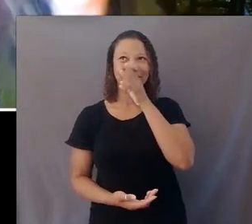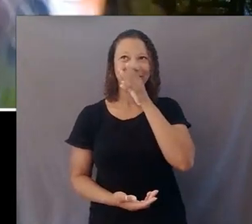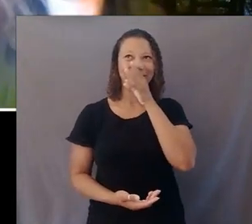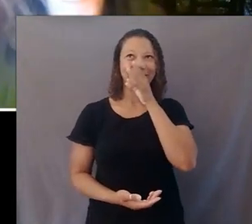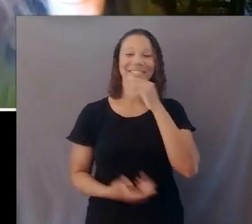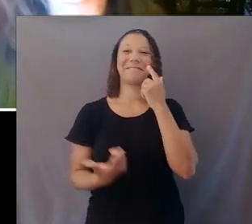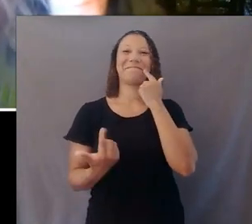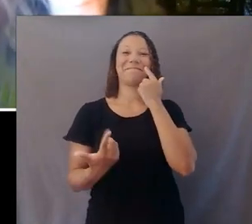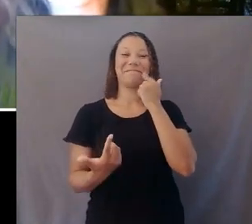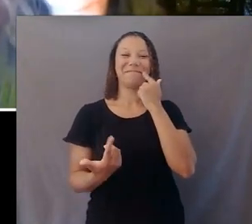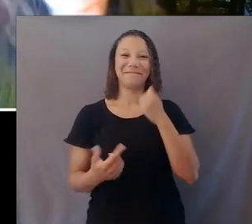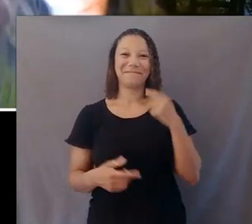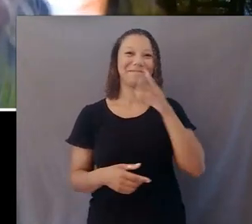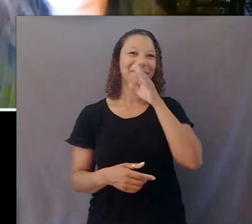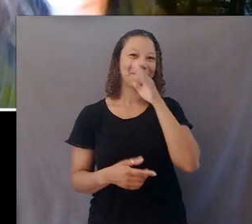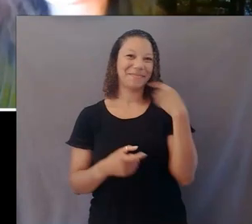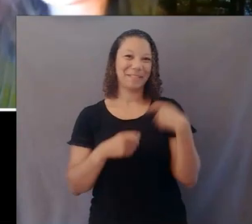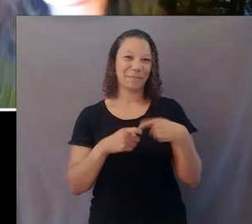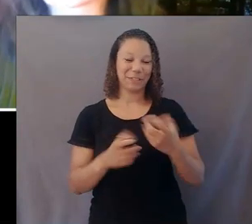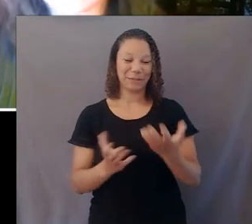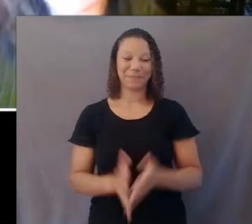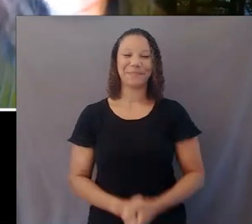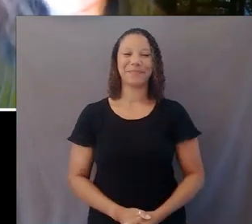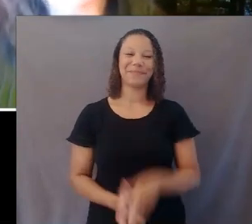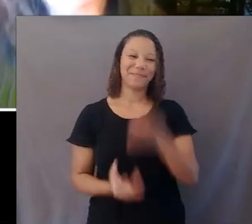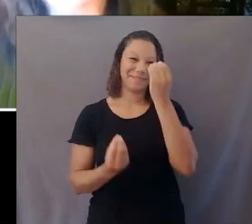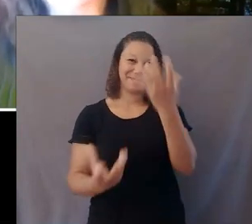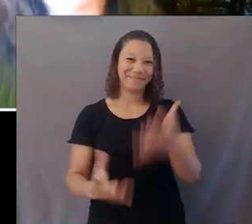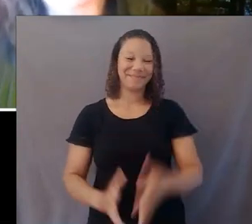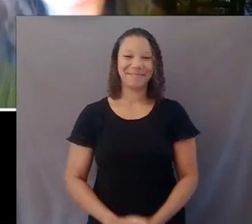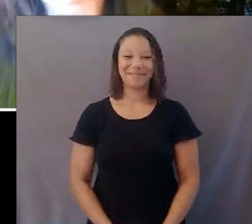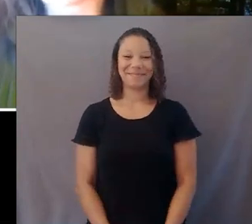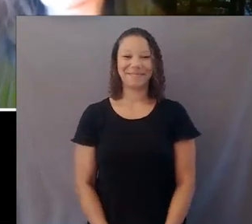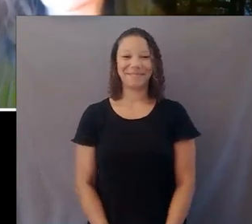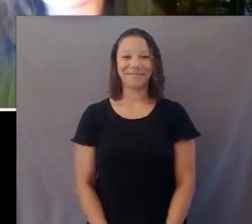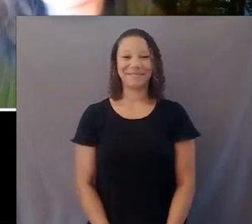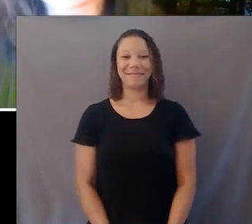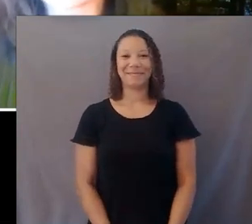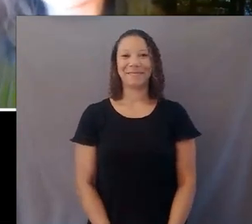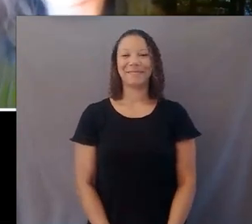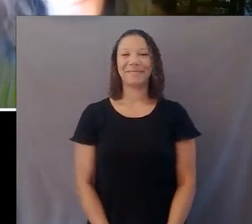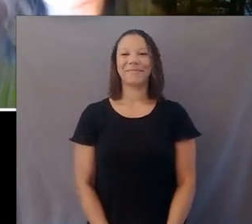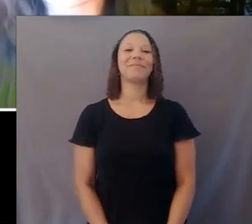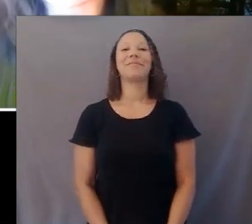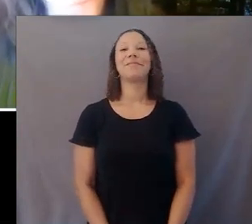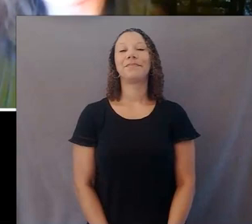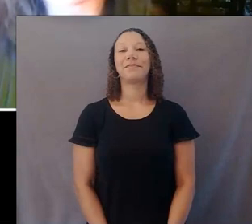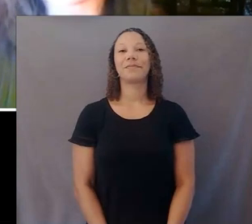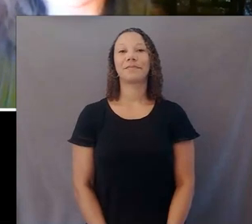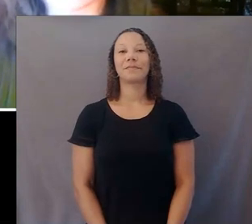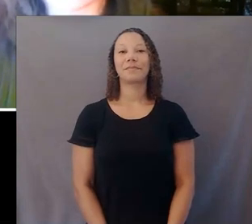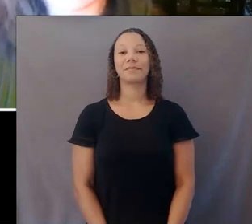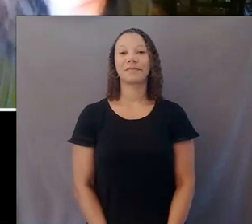independientemente de la opción de aprendizaje del estudiante, los estudiantes inscritos